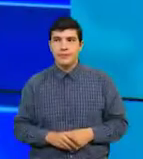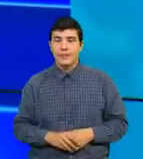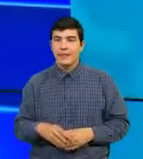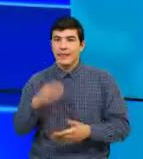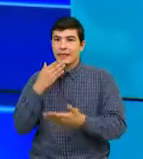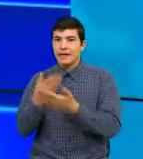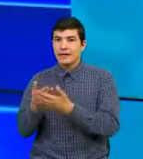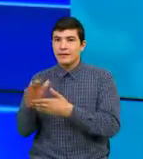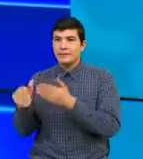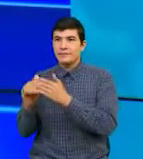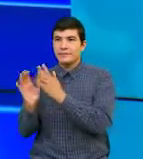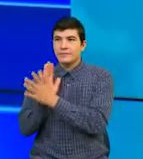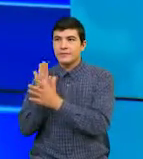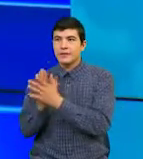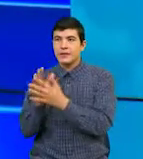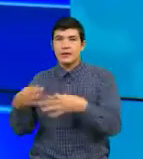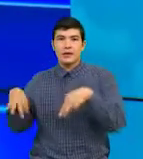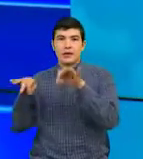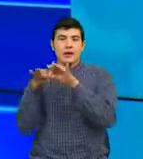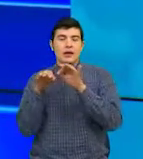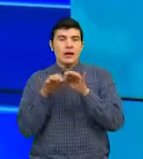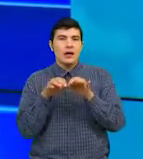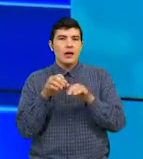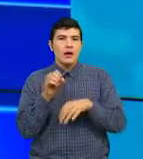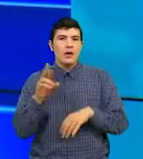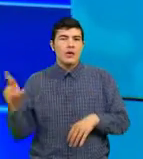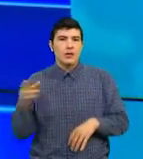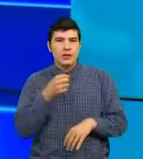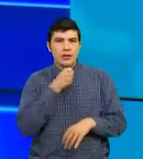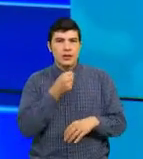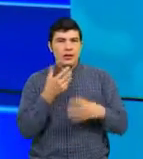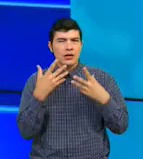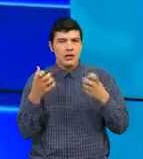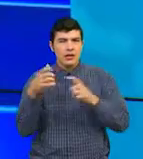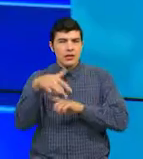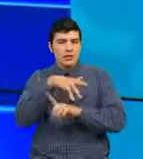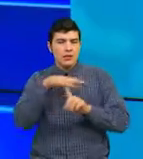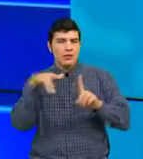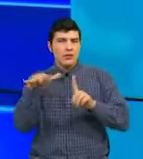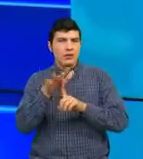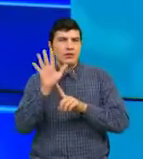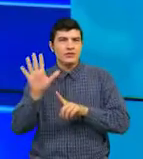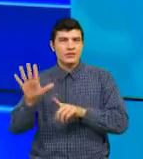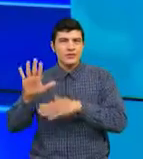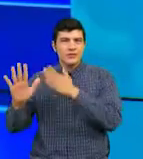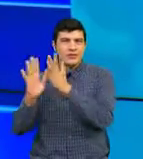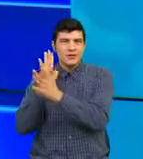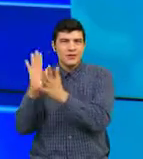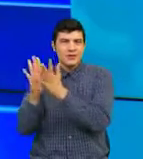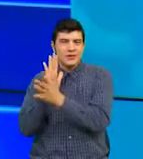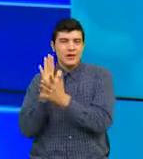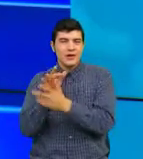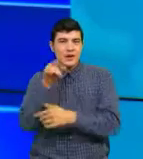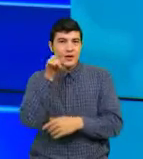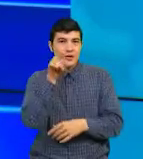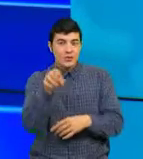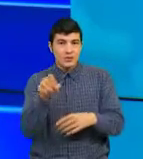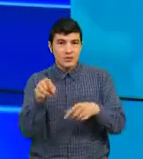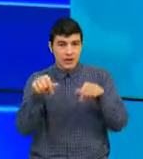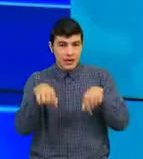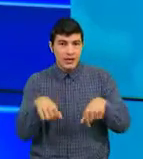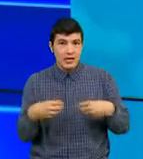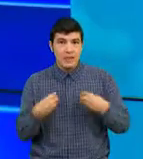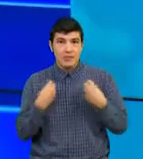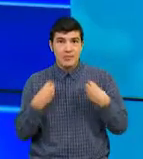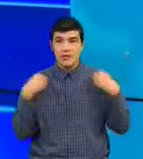Muchas gracias, Paula, por esta importante información. Y en Oriente Noticias queremos ponerlos en contexto con respecto de esta información para que si usted es residente del municipio